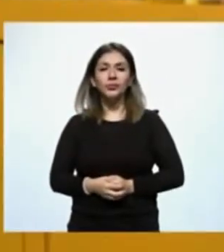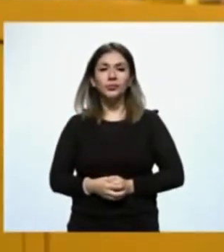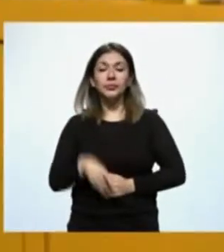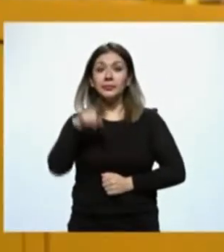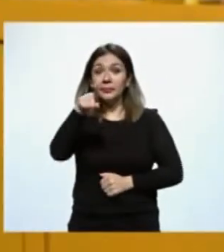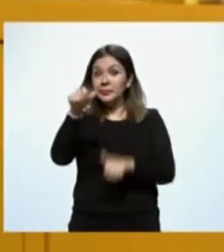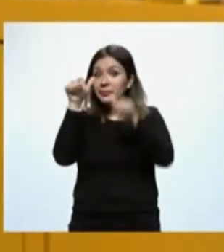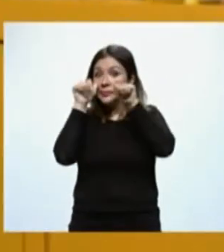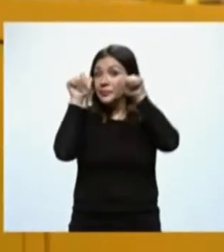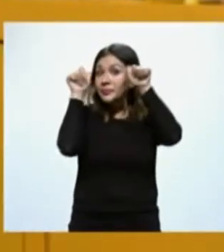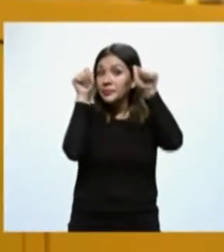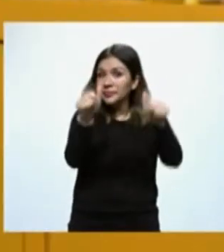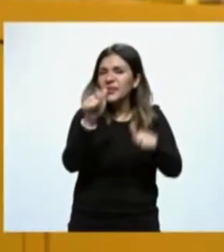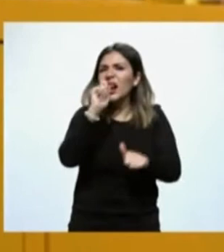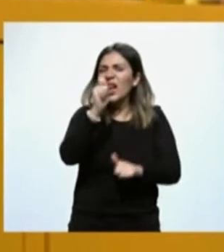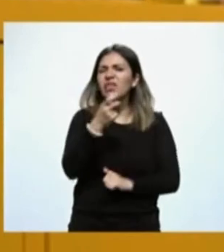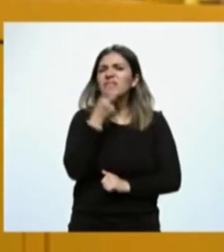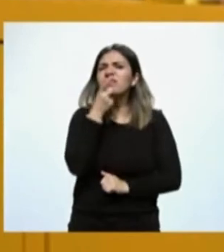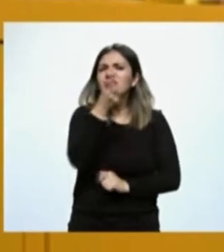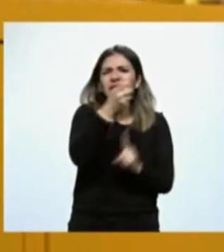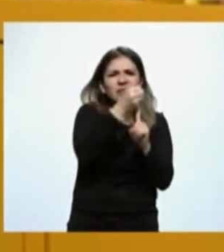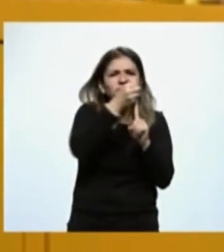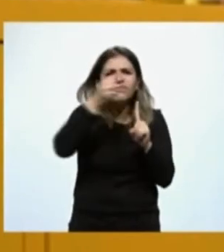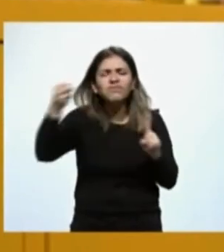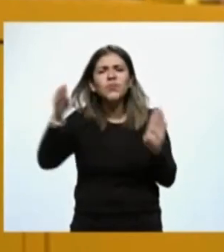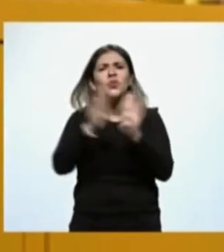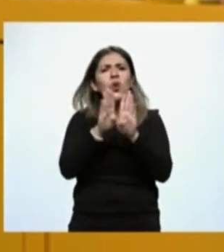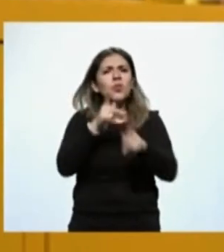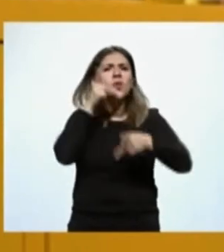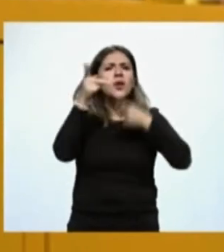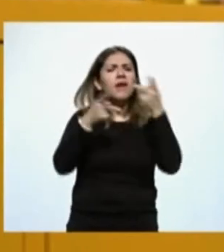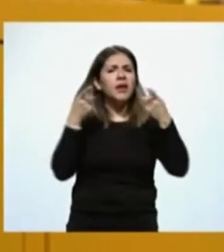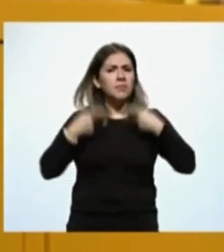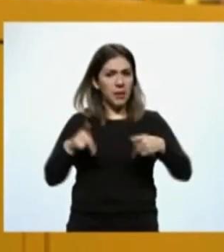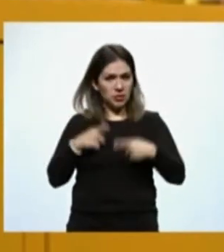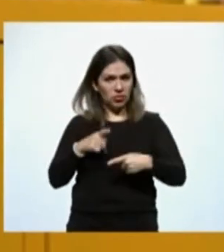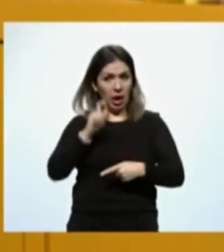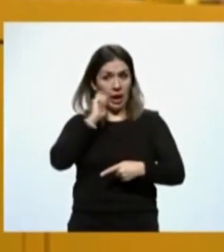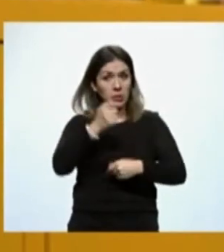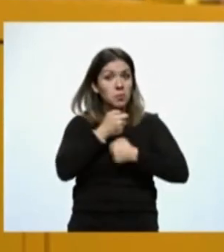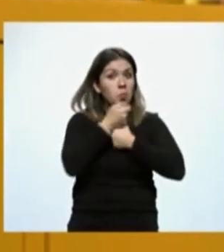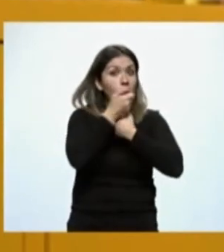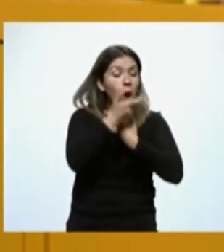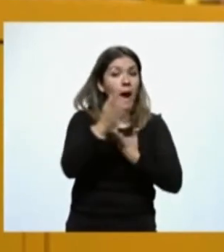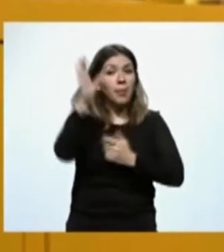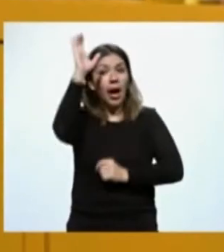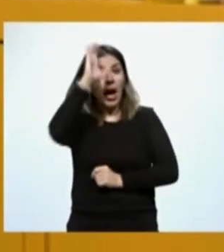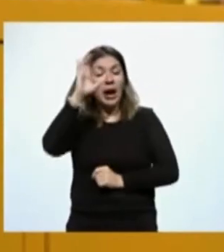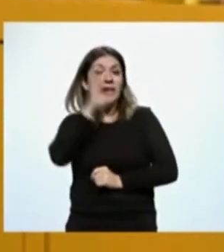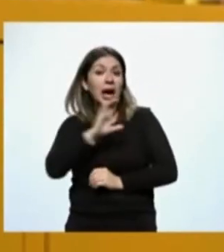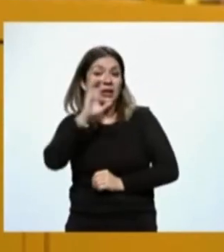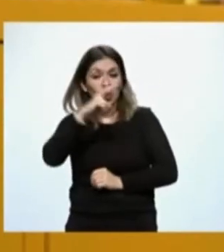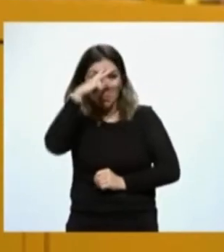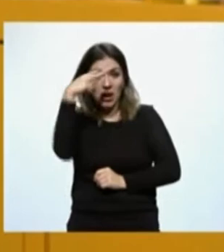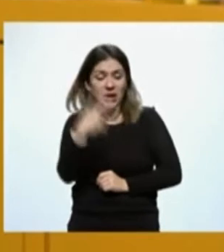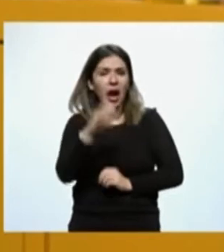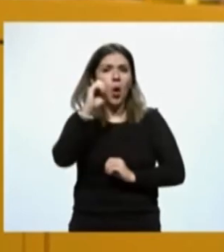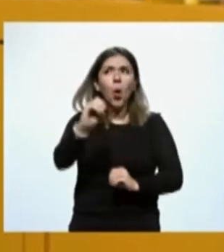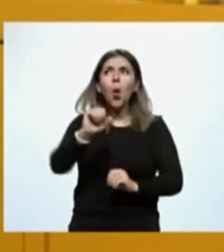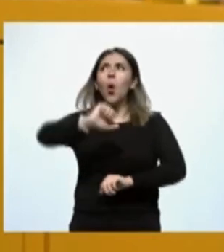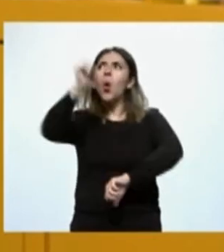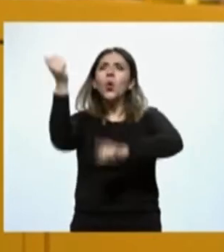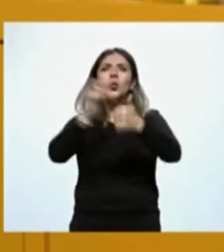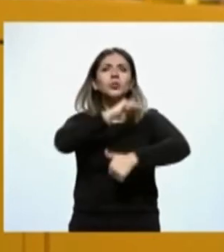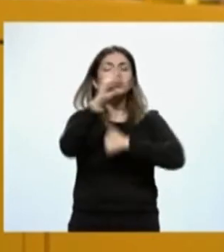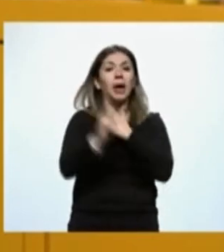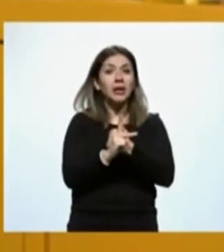Presta mucha atención a las letras y en cómo hablan las personas. Fíjate si son poemas y canciones mexicanas o de otros países. En todo